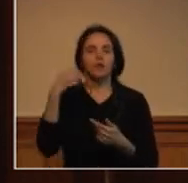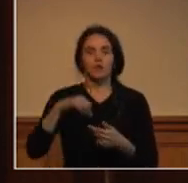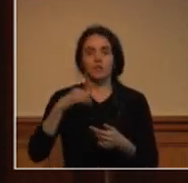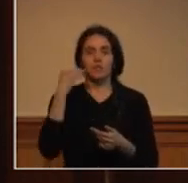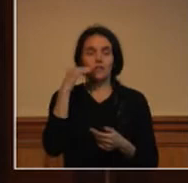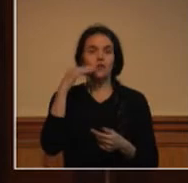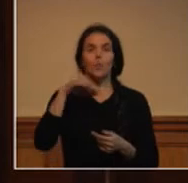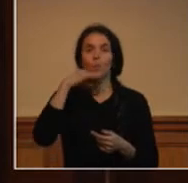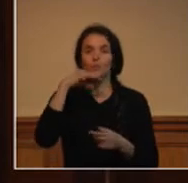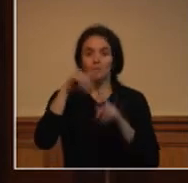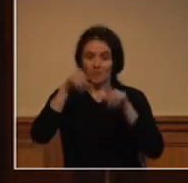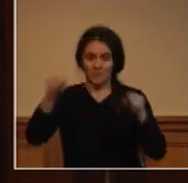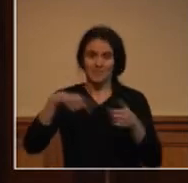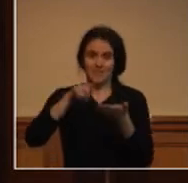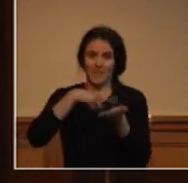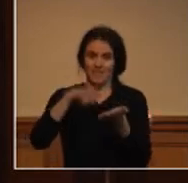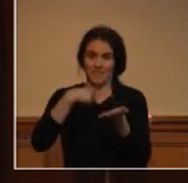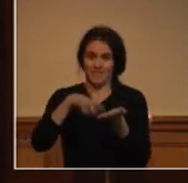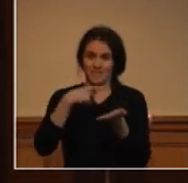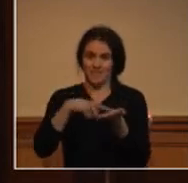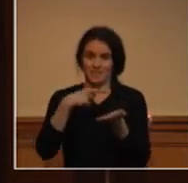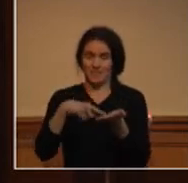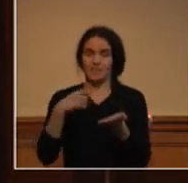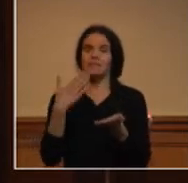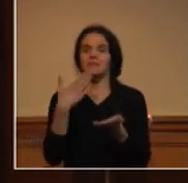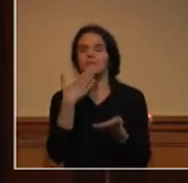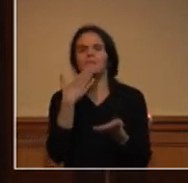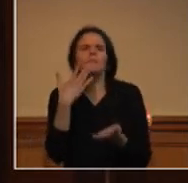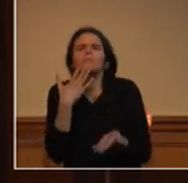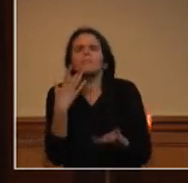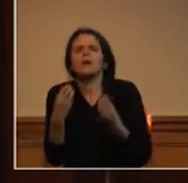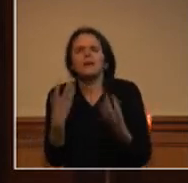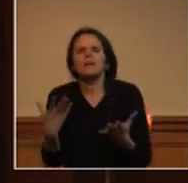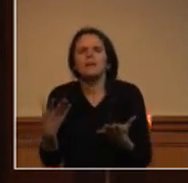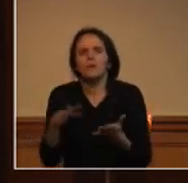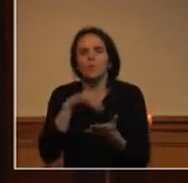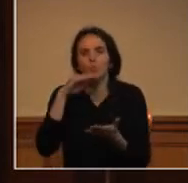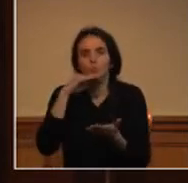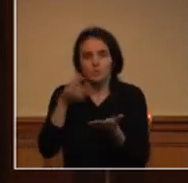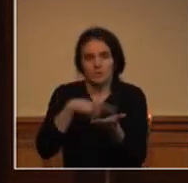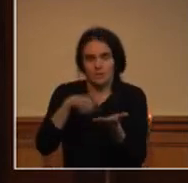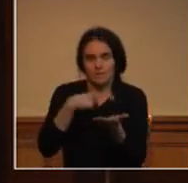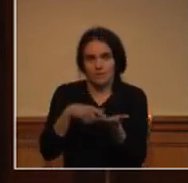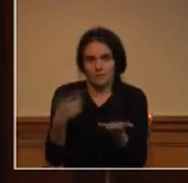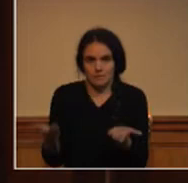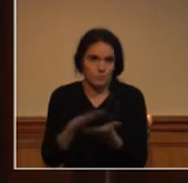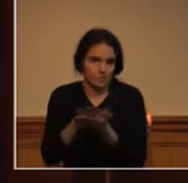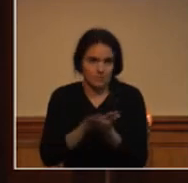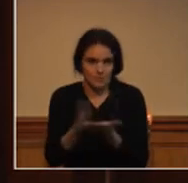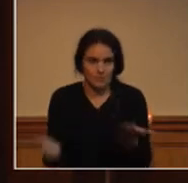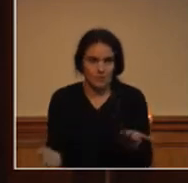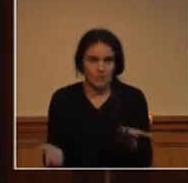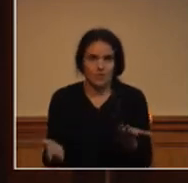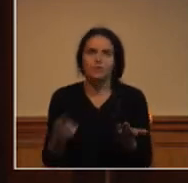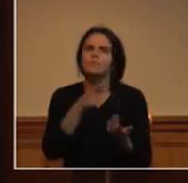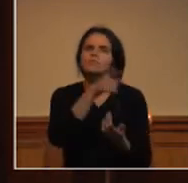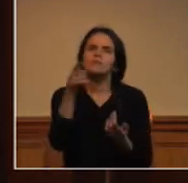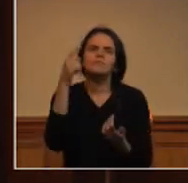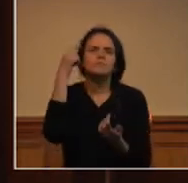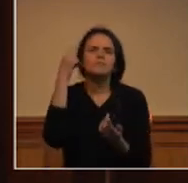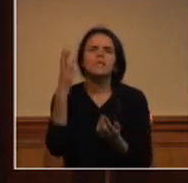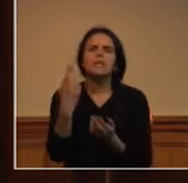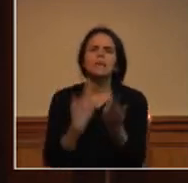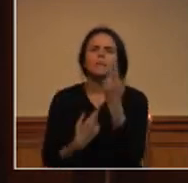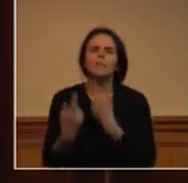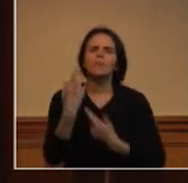las tablets y para qué actividades usaban las tablets, y les dimos opciones. Y adivinen cuál es la actividad para